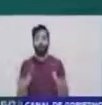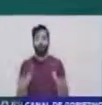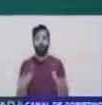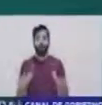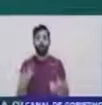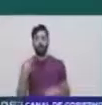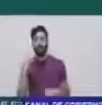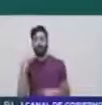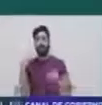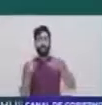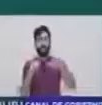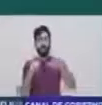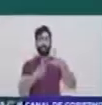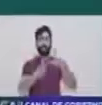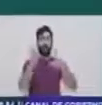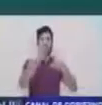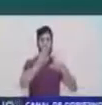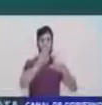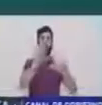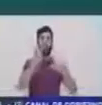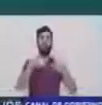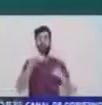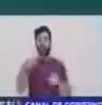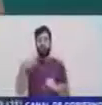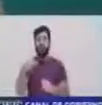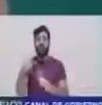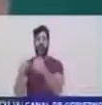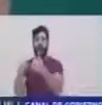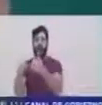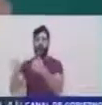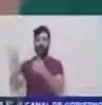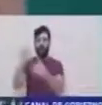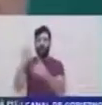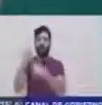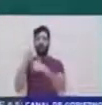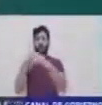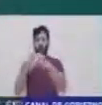es igual a la suma de los cuadrados de los catetos.